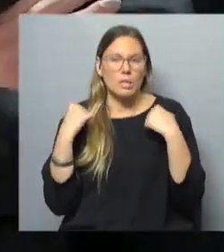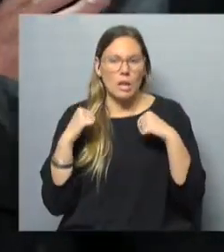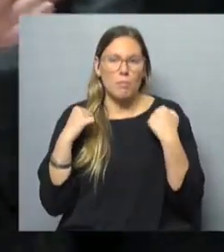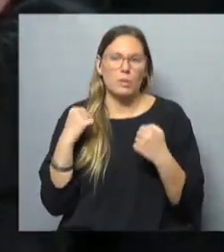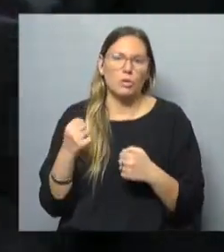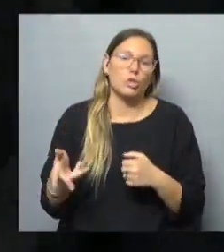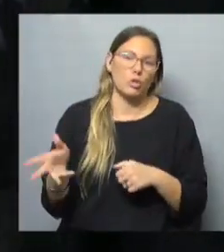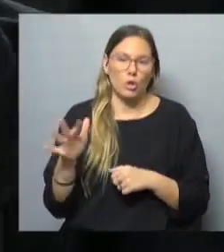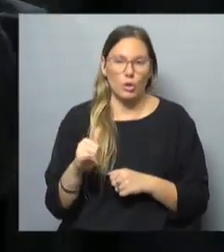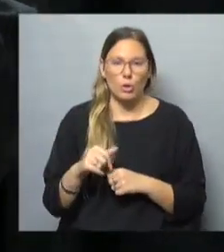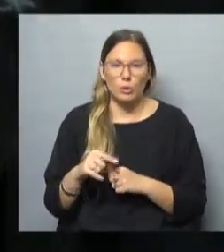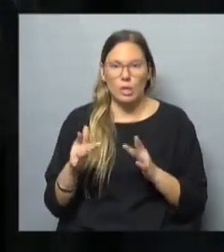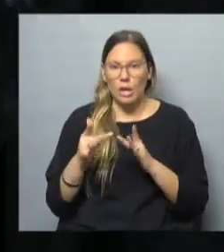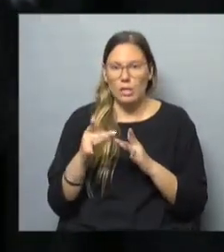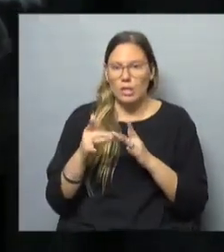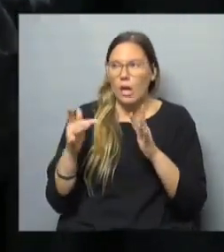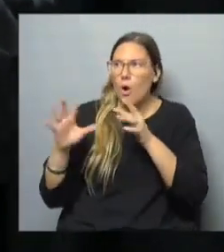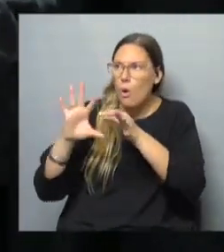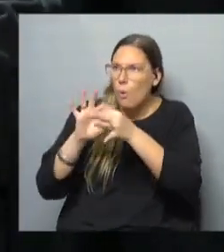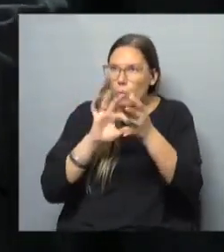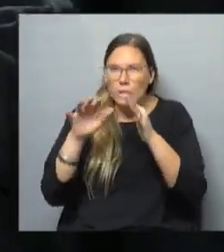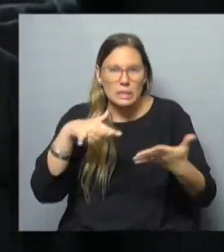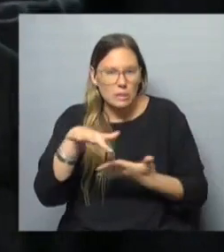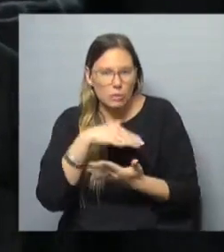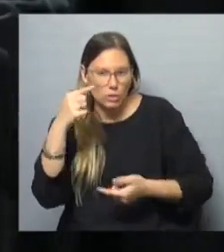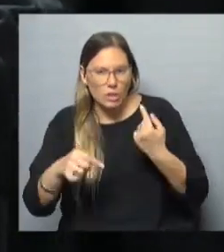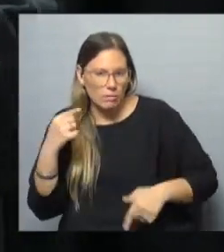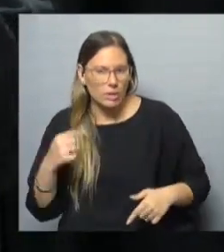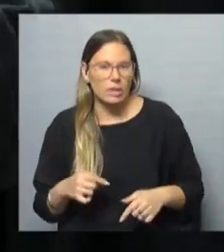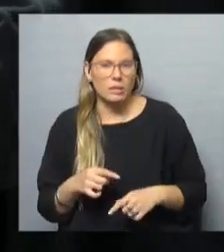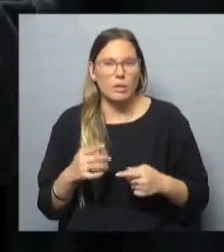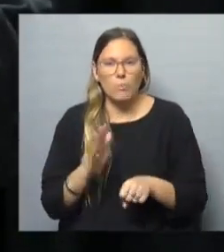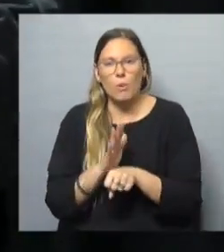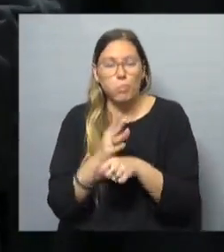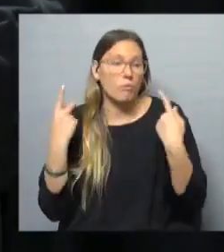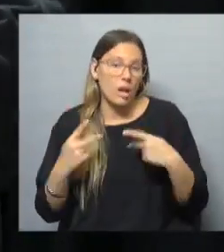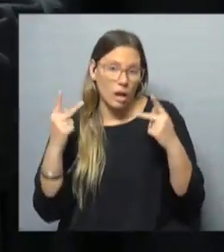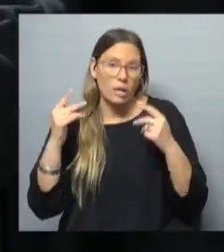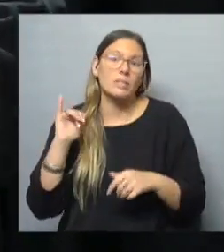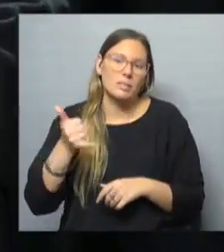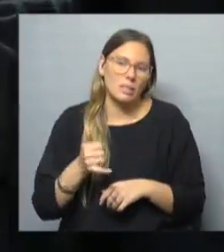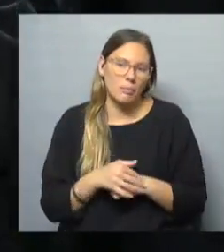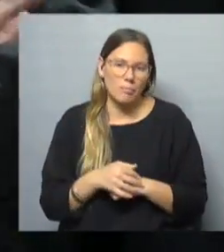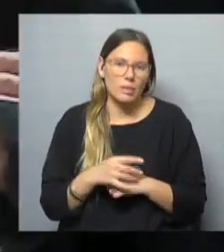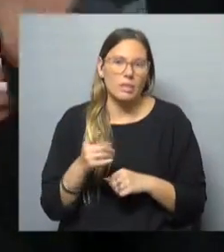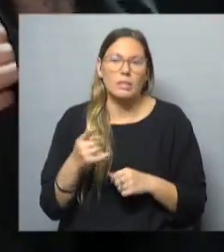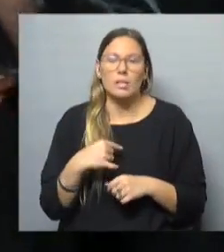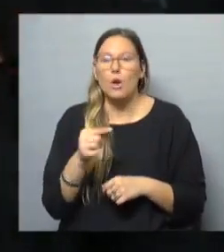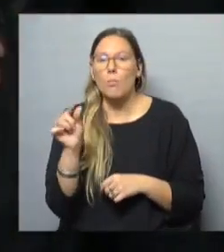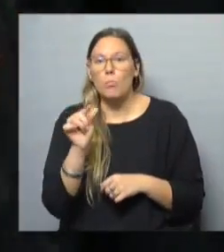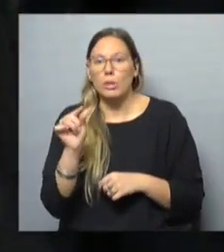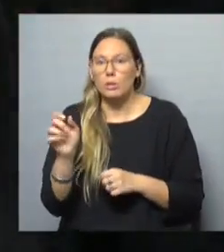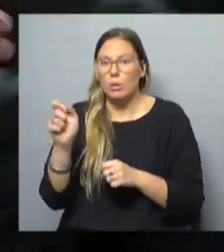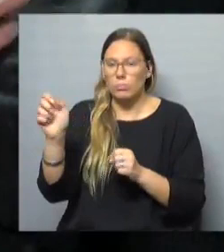constante todos los días. Y de conectar todo con todo. Conectando todito con todito. Viajarla constantemente. Sí, exactamente, exactamente. Agarrar de un poquitito